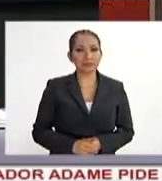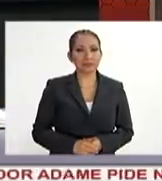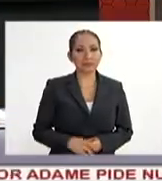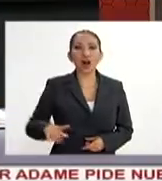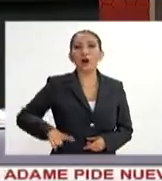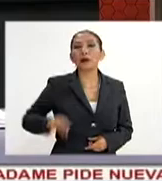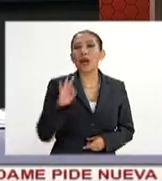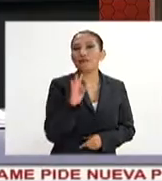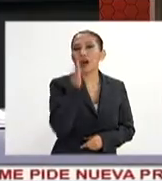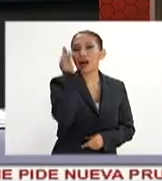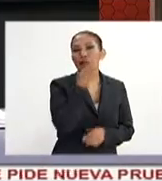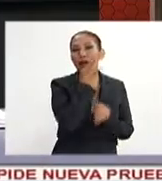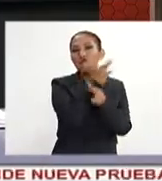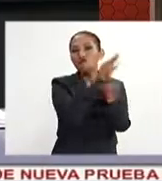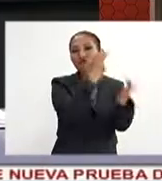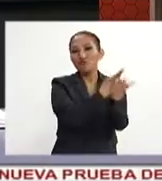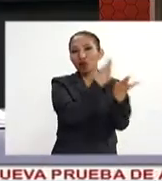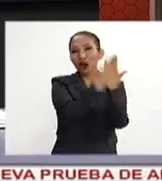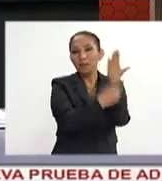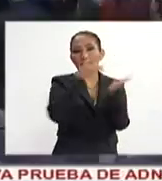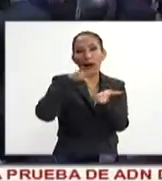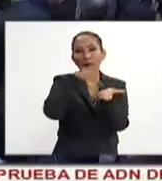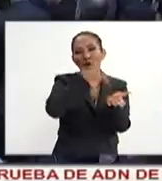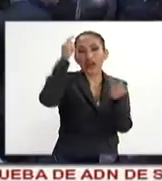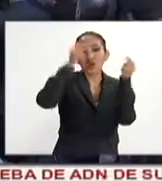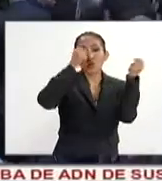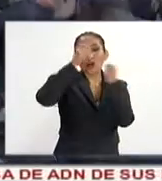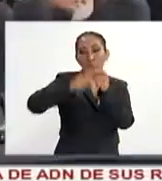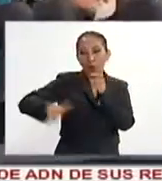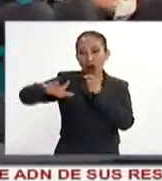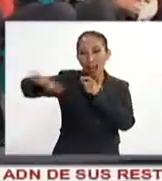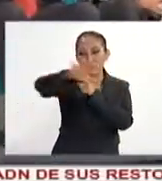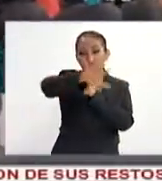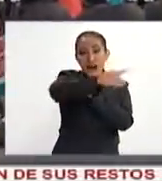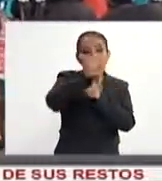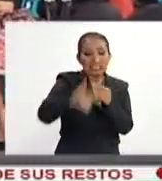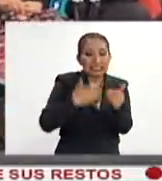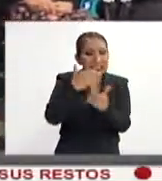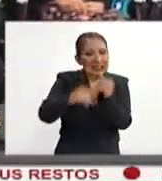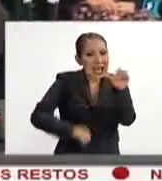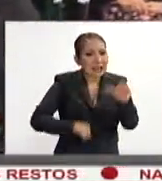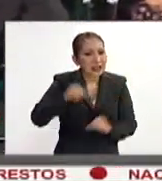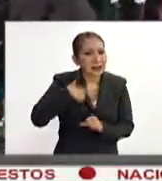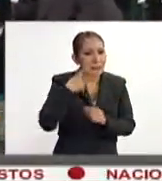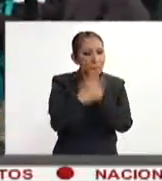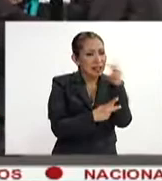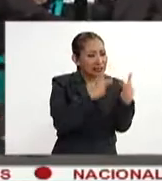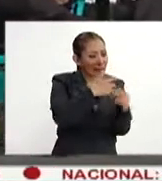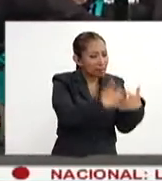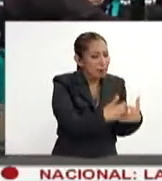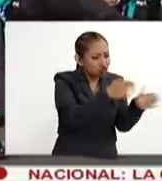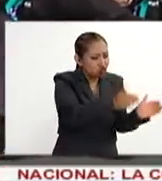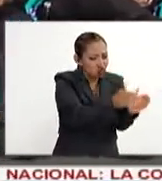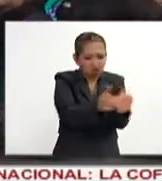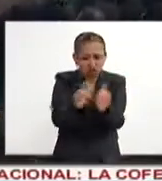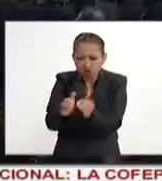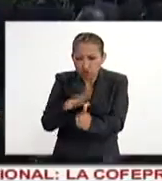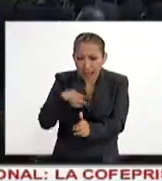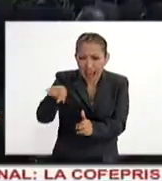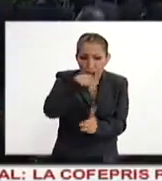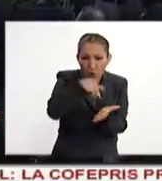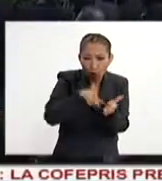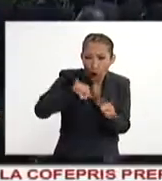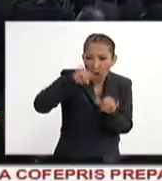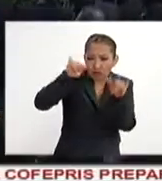El gobierno federal lanzó un programa para financiar el turismo rural. El objetivo es detonar esta actividad otorgando créditos a micro y pequeños empresarios de